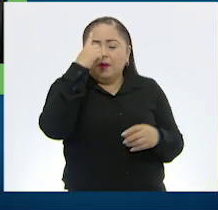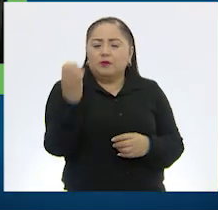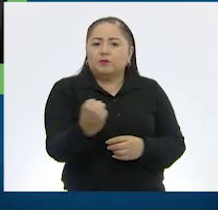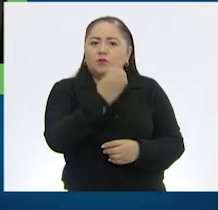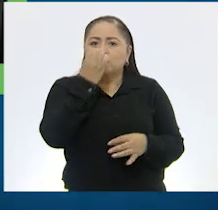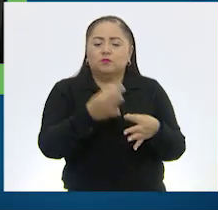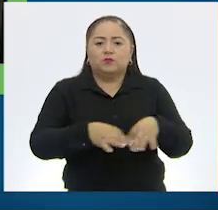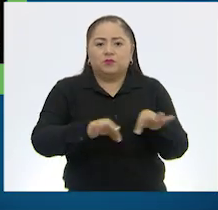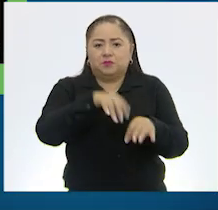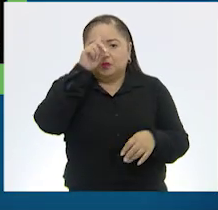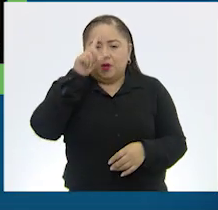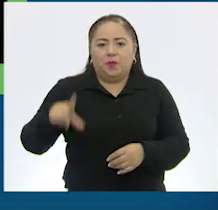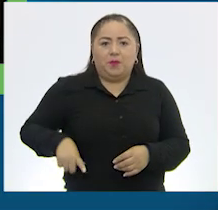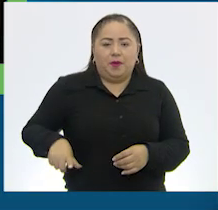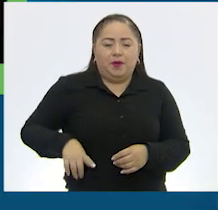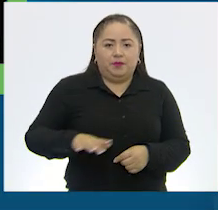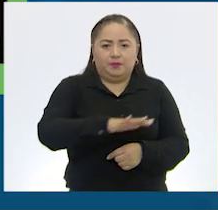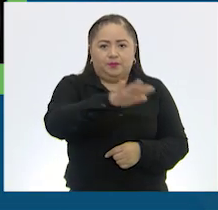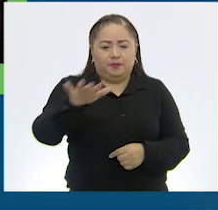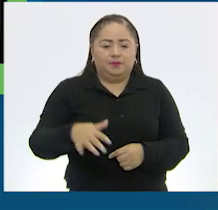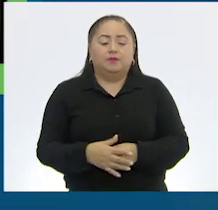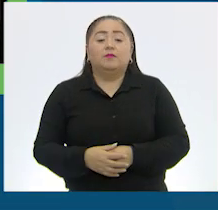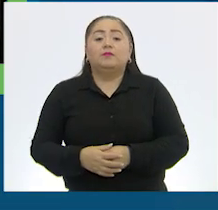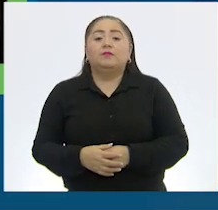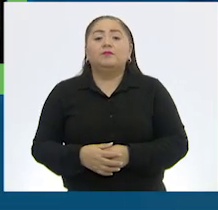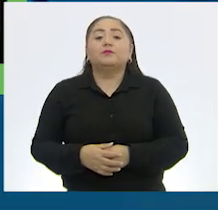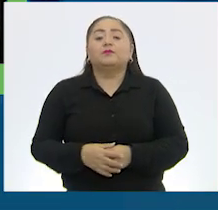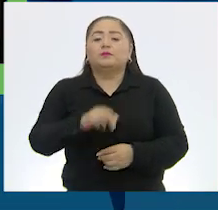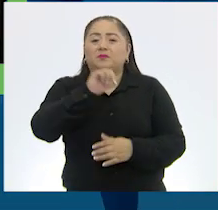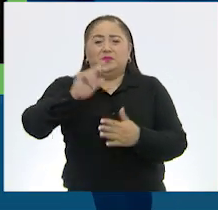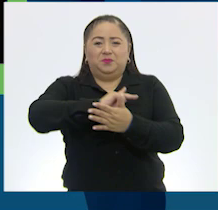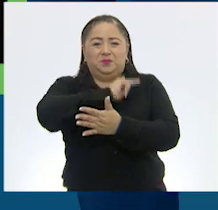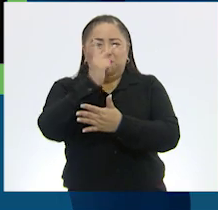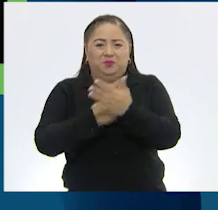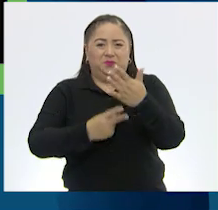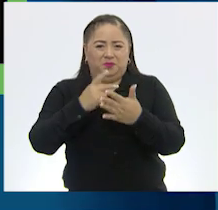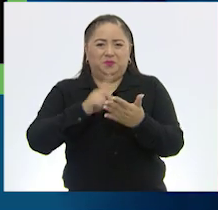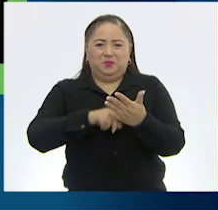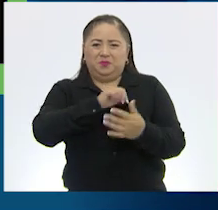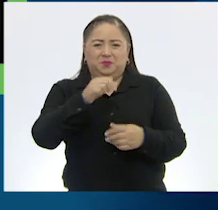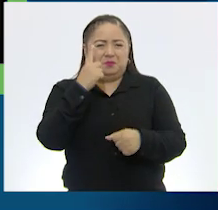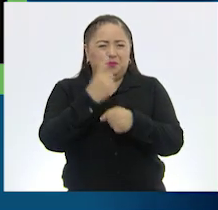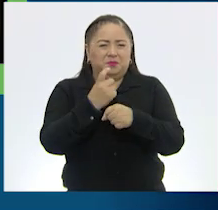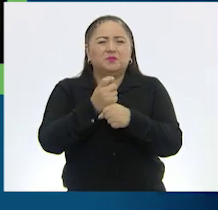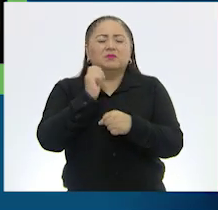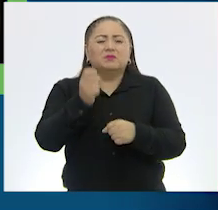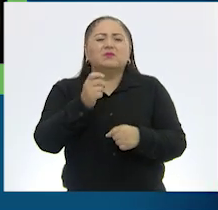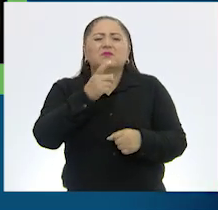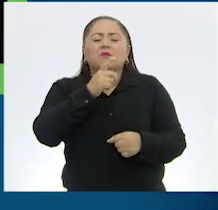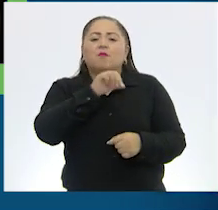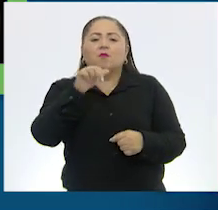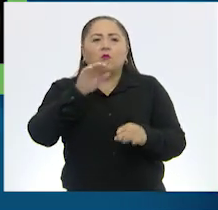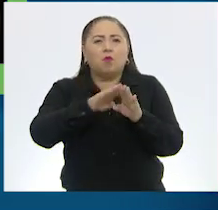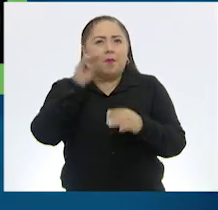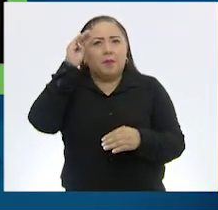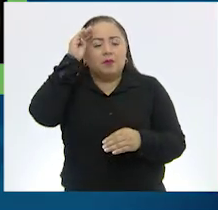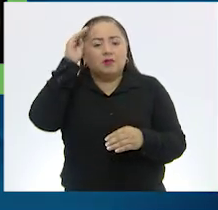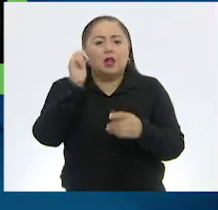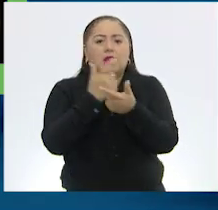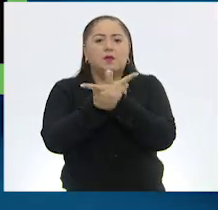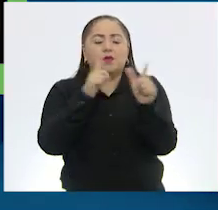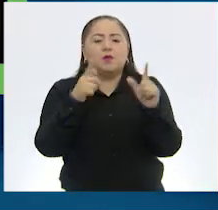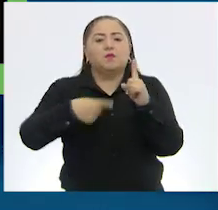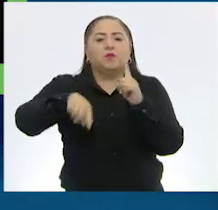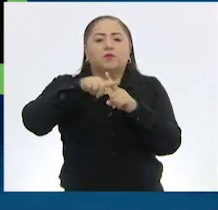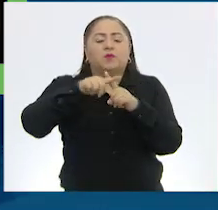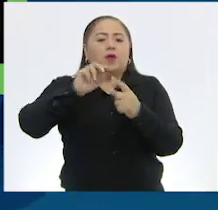educación pública. La aplicación del programa de instrucción pública, cuyos principios correspondían a los del pensamiento liberal y